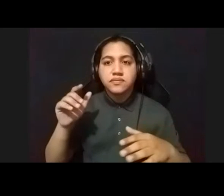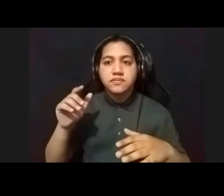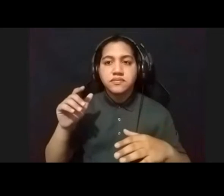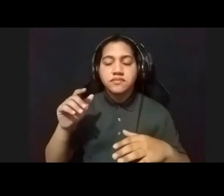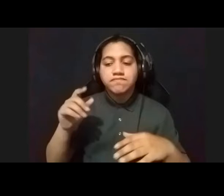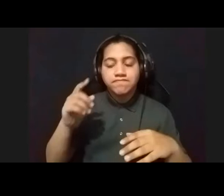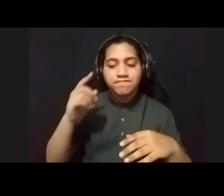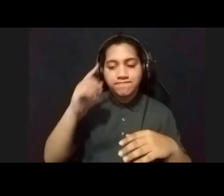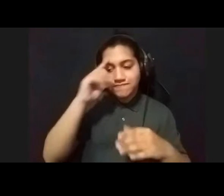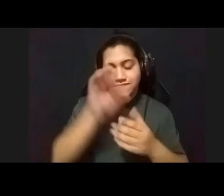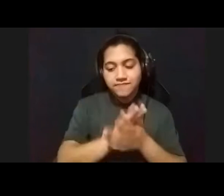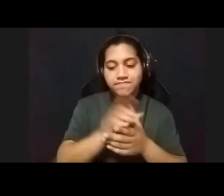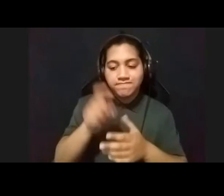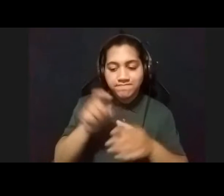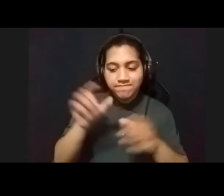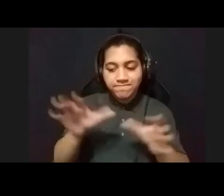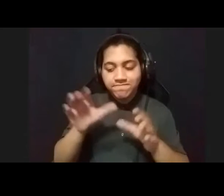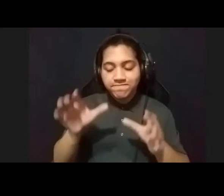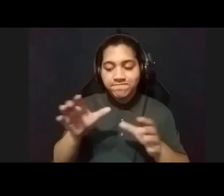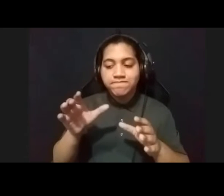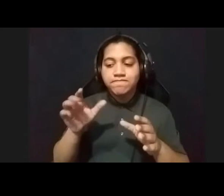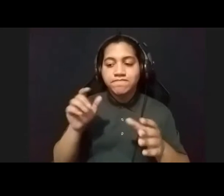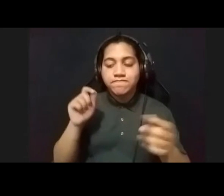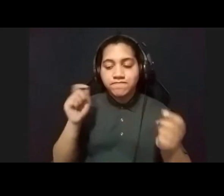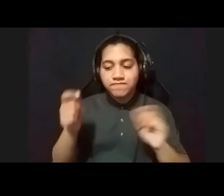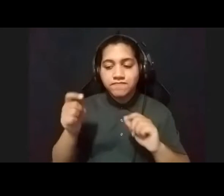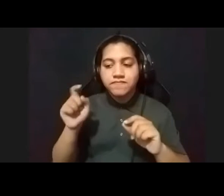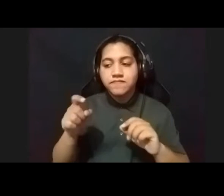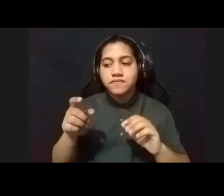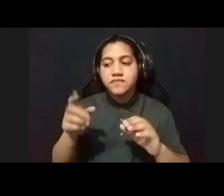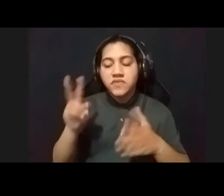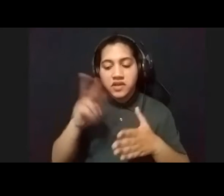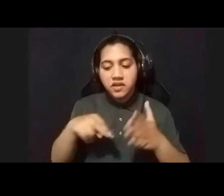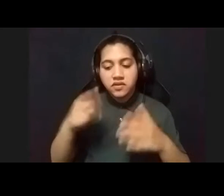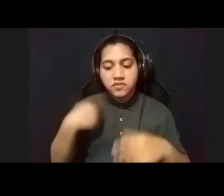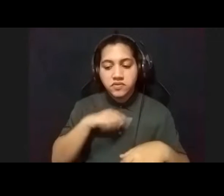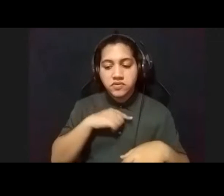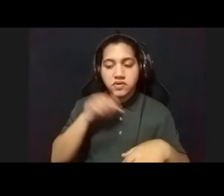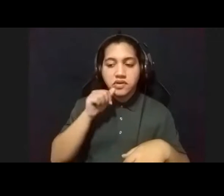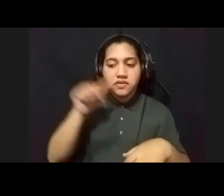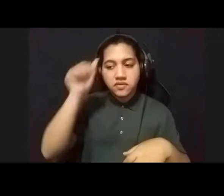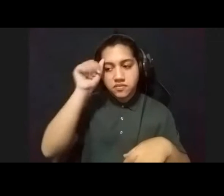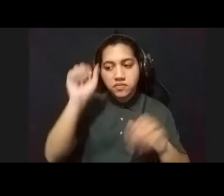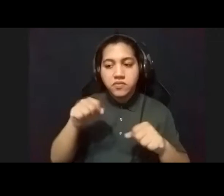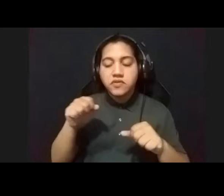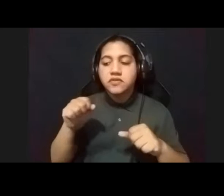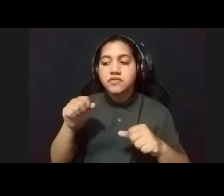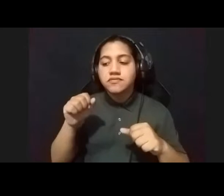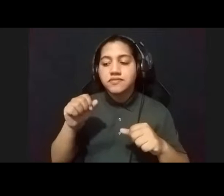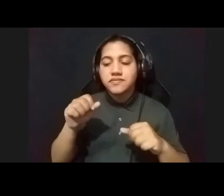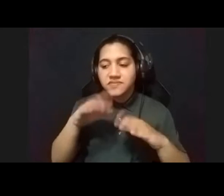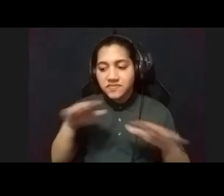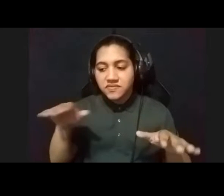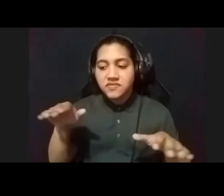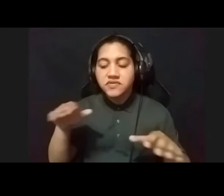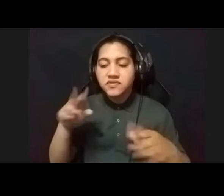que tenemos que hacer algo al respecto. Tenemos que empezar a leer nosotros los adultos para entonces poder acercarnos a los niños.